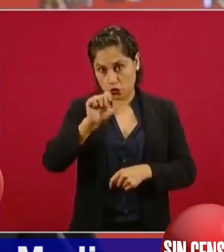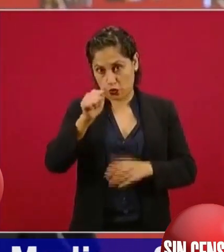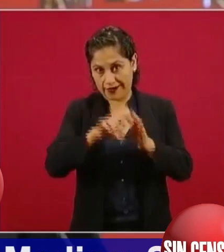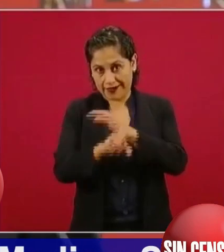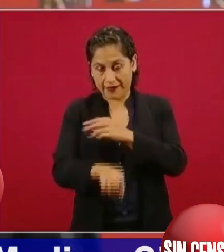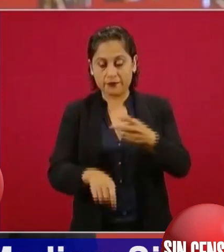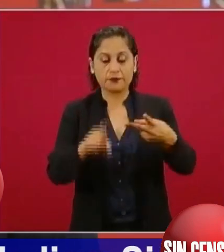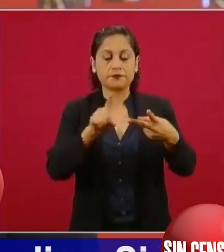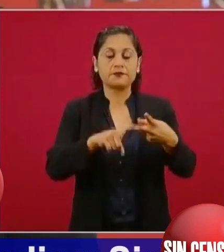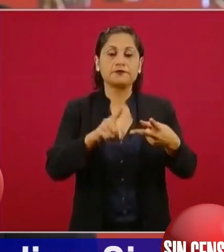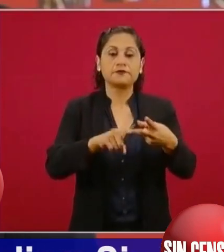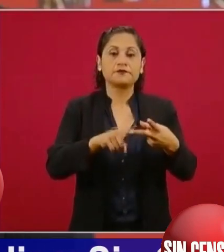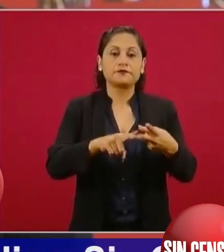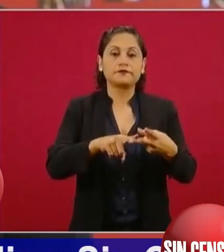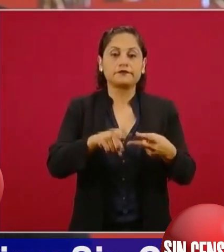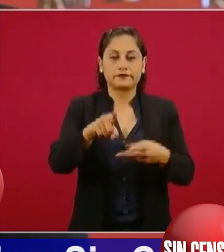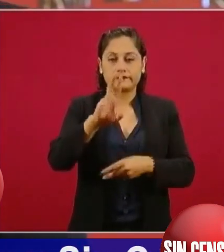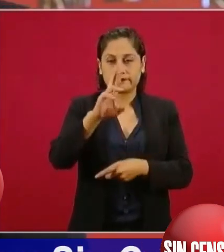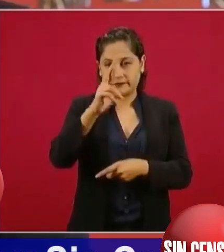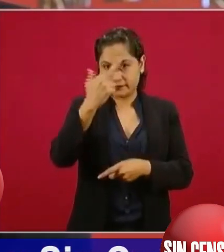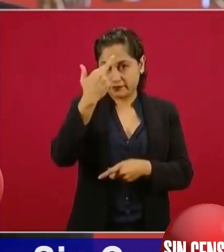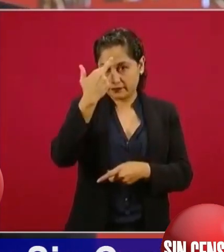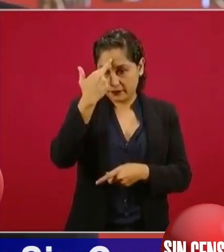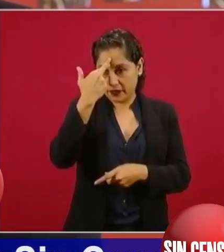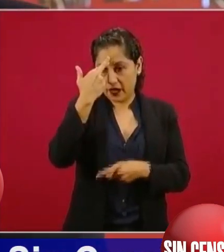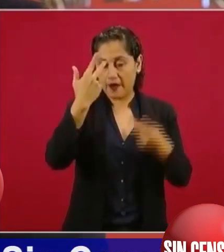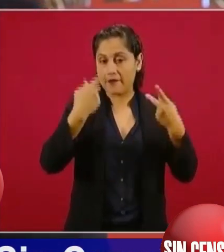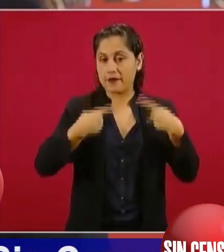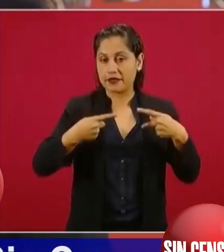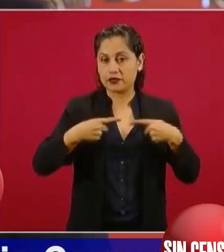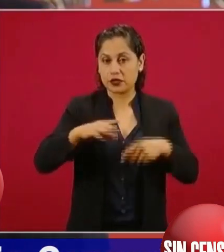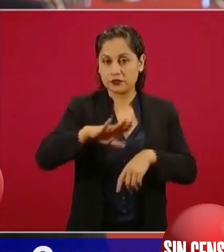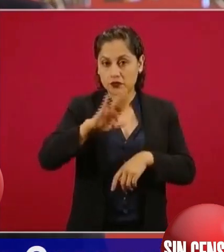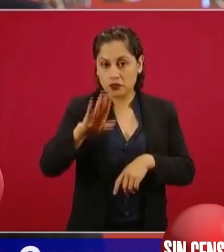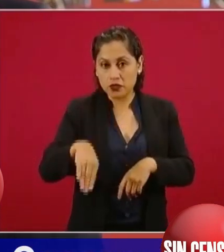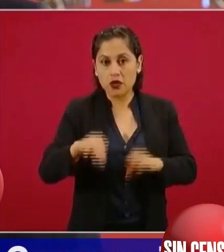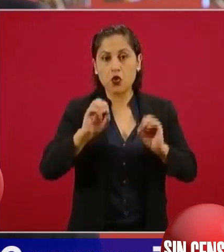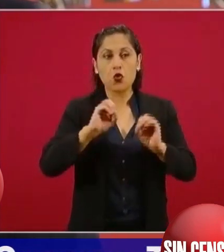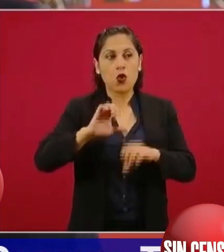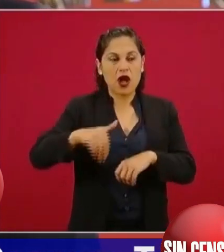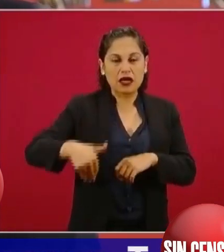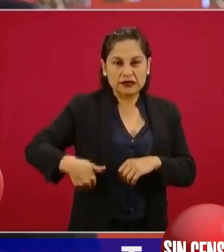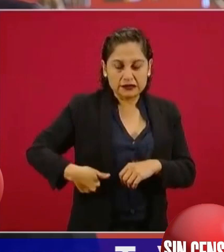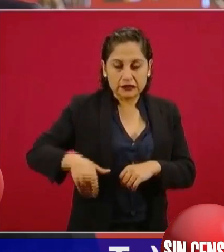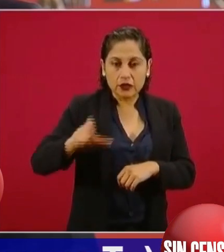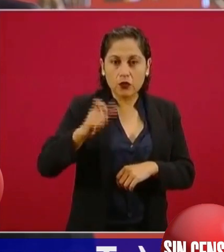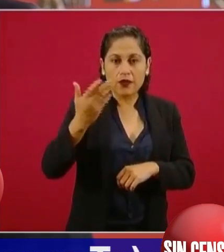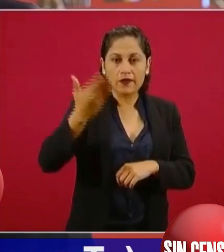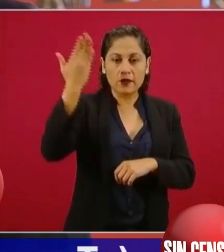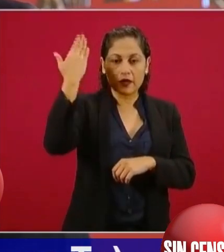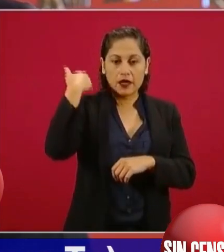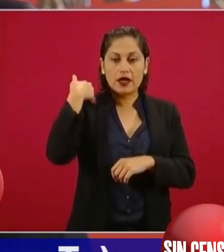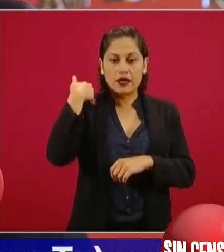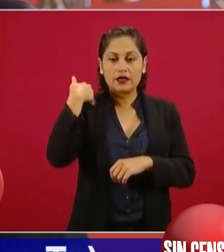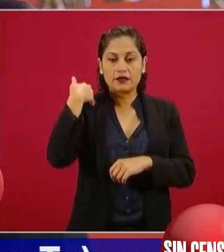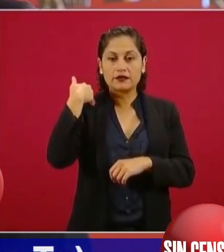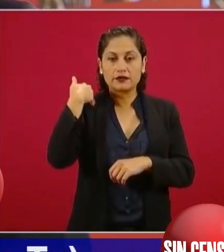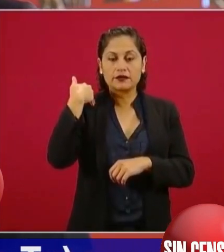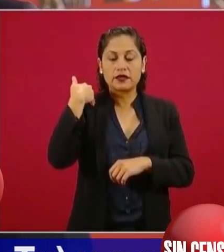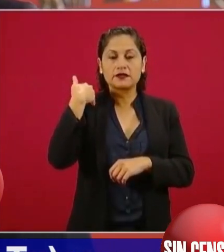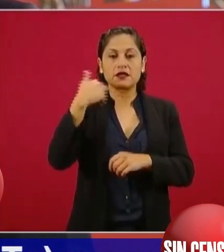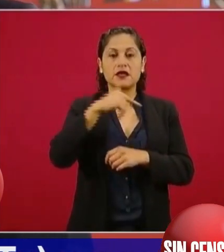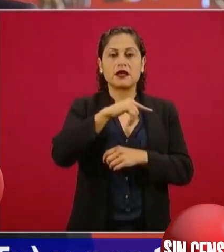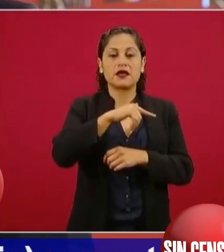vida o resultaron afectados por la imposición de la llamada